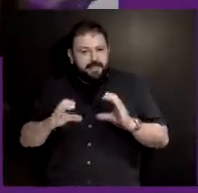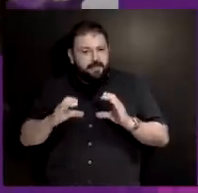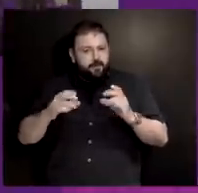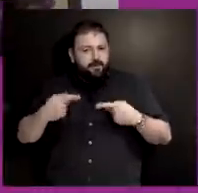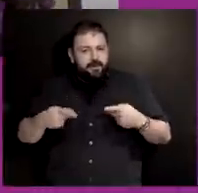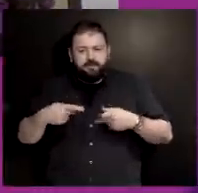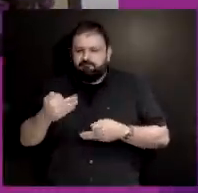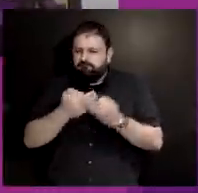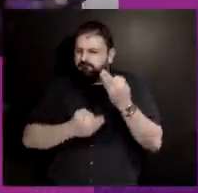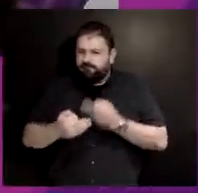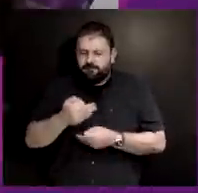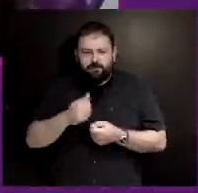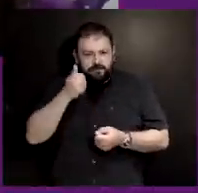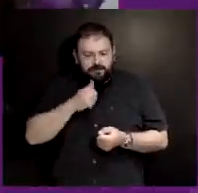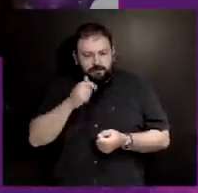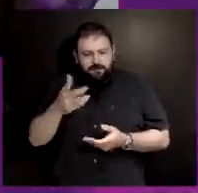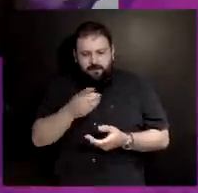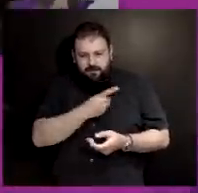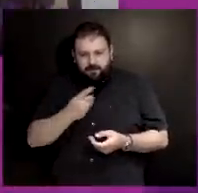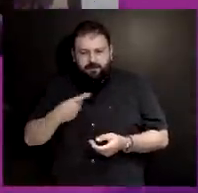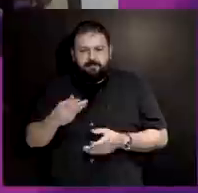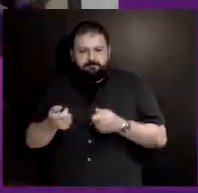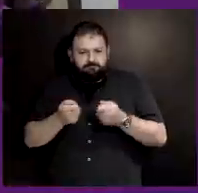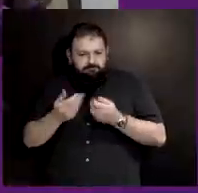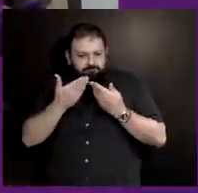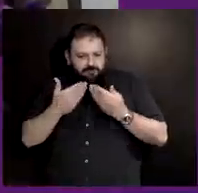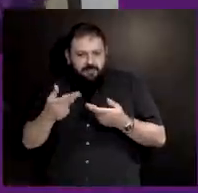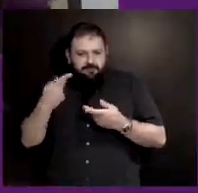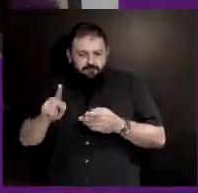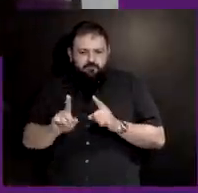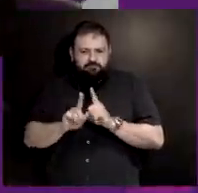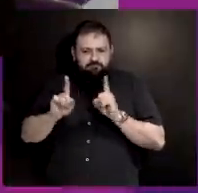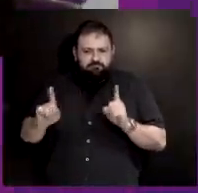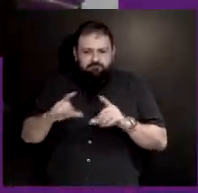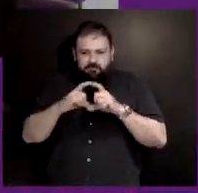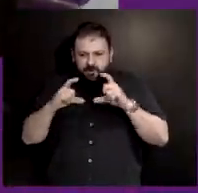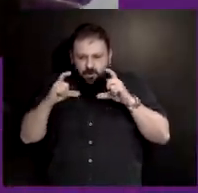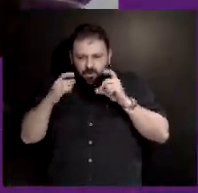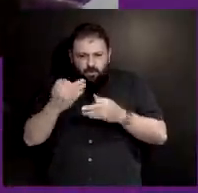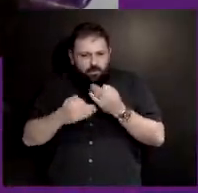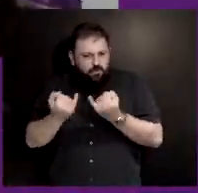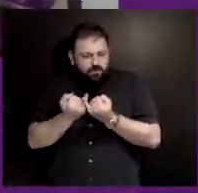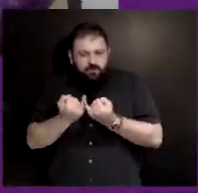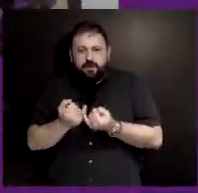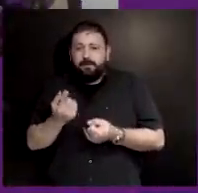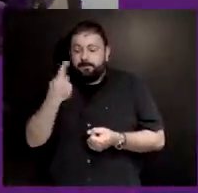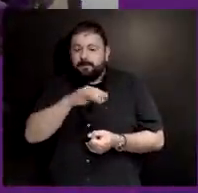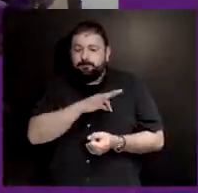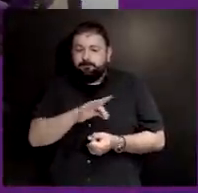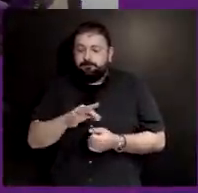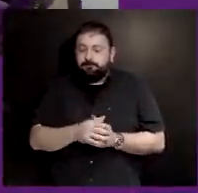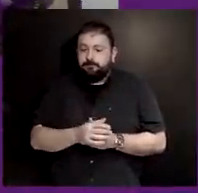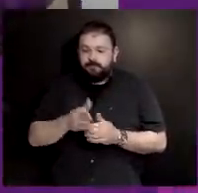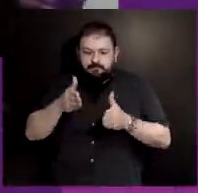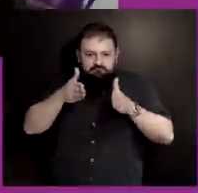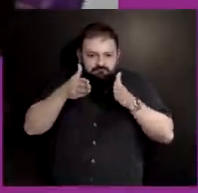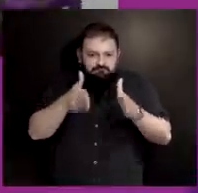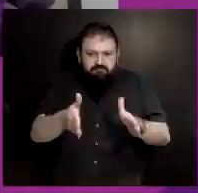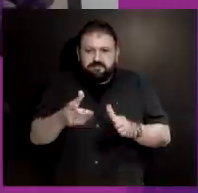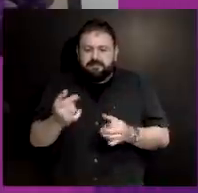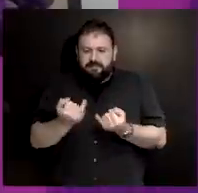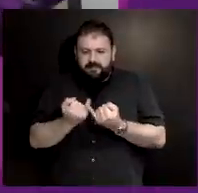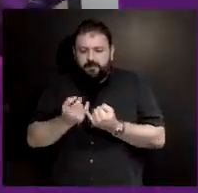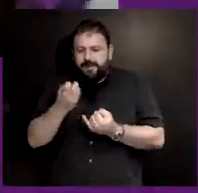tomar cada una de las medidas que asertivamente hemos estado realizando y han estado enfocados en que podamos